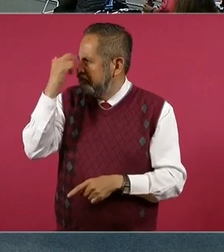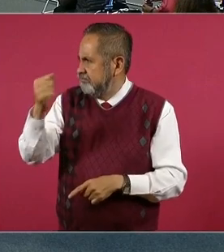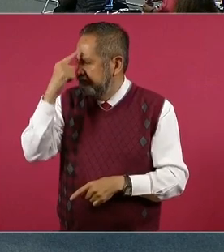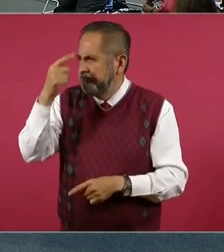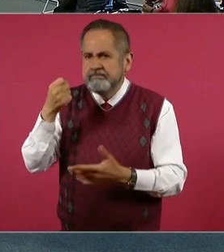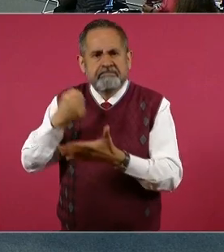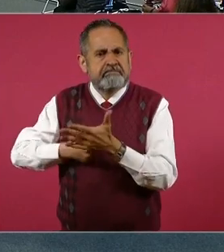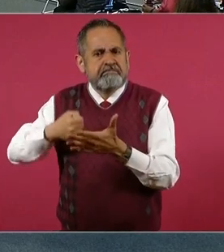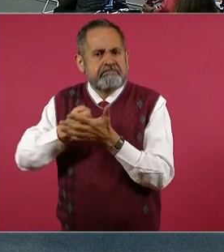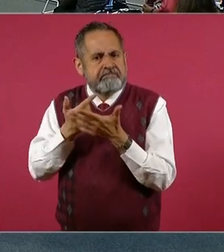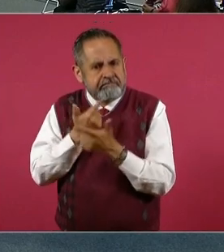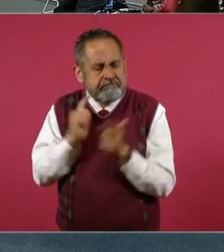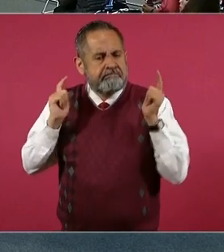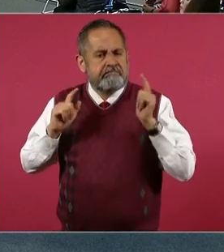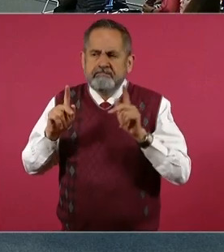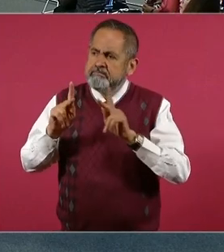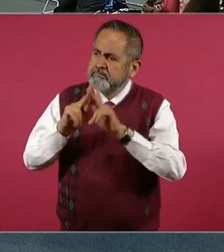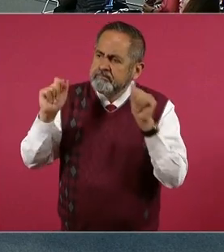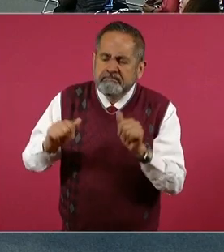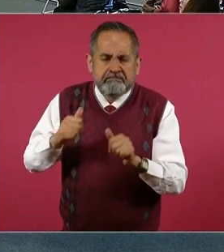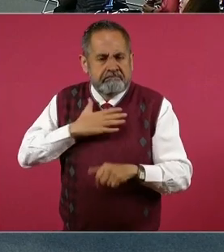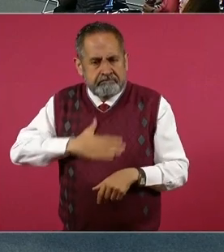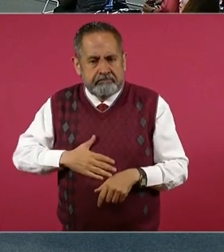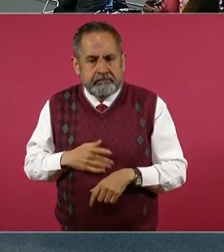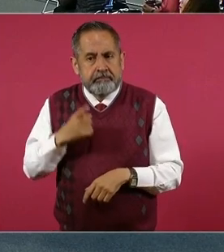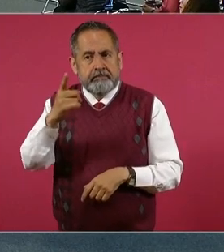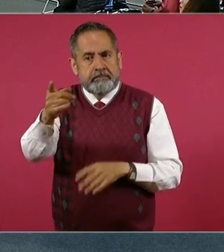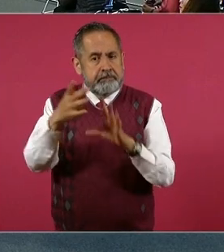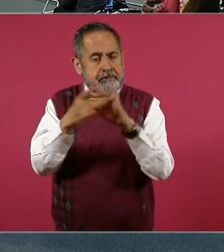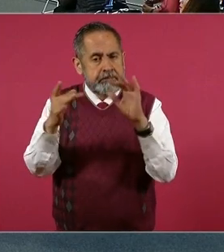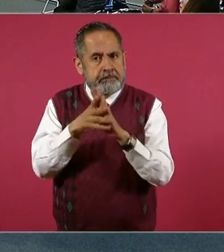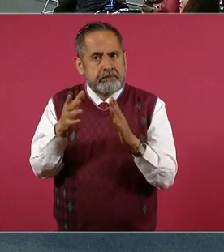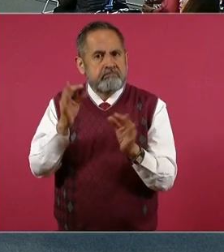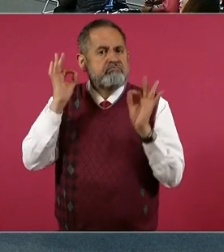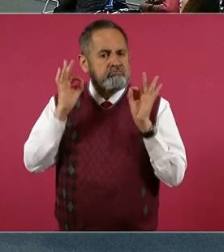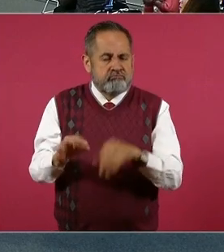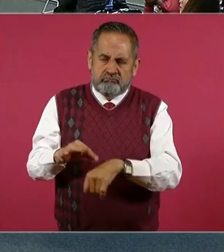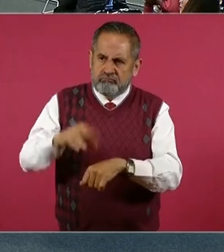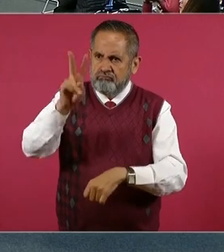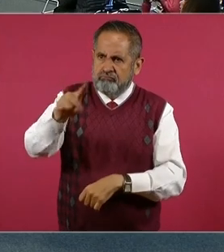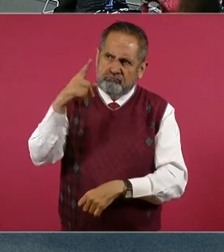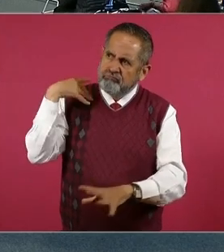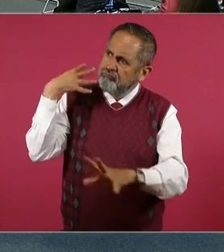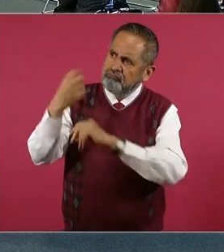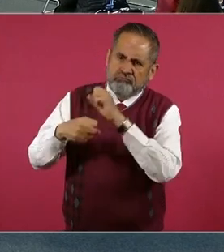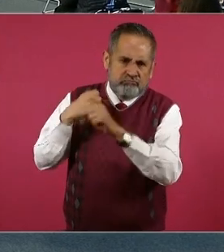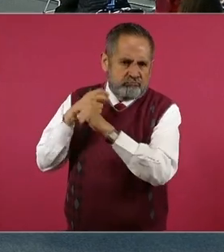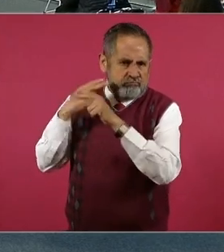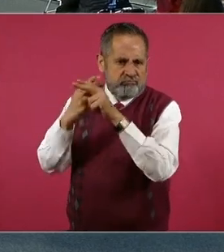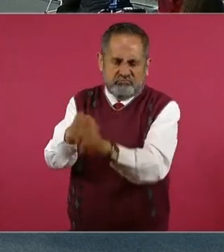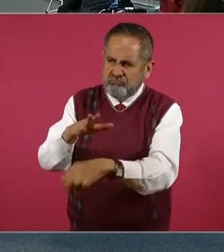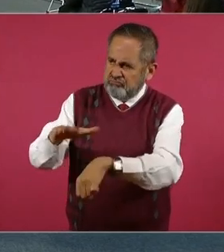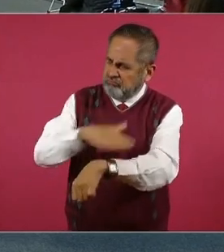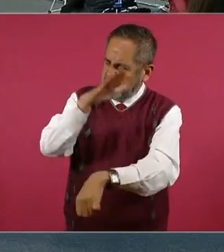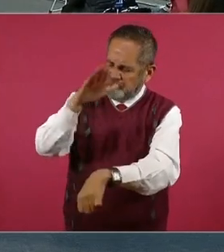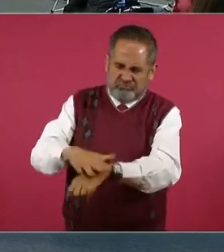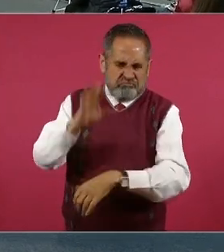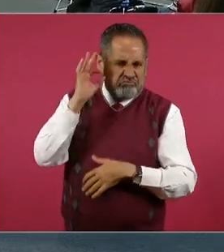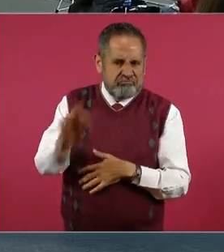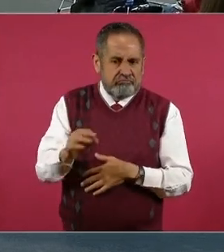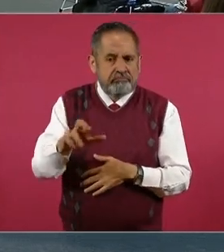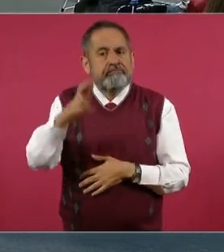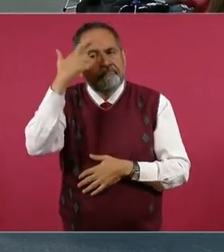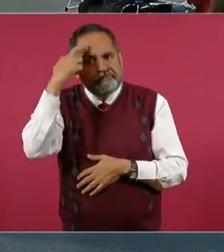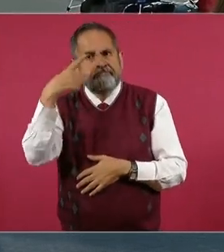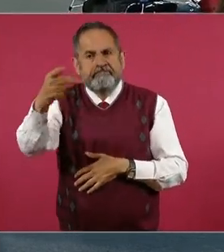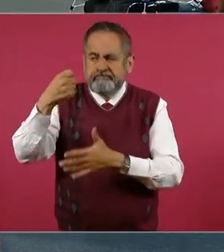justicia. Estas comparaciones no solo legitiman su propia trayectoria, sino que también nos recuerdan que su